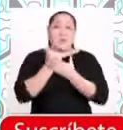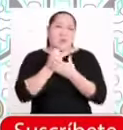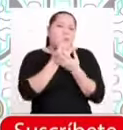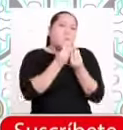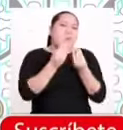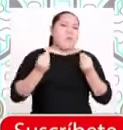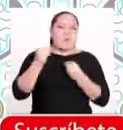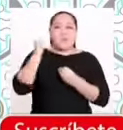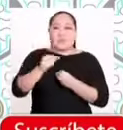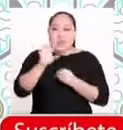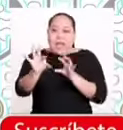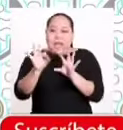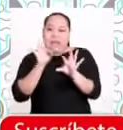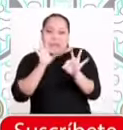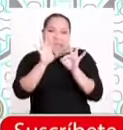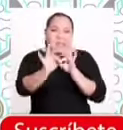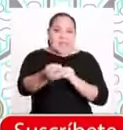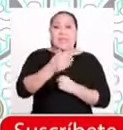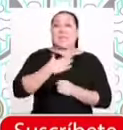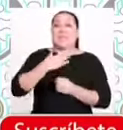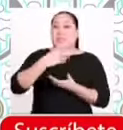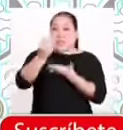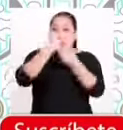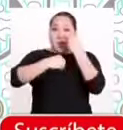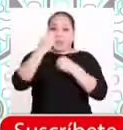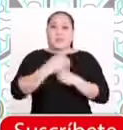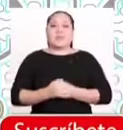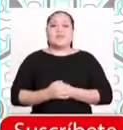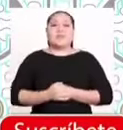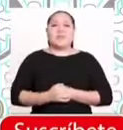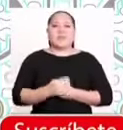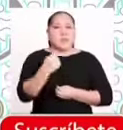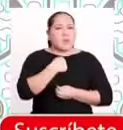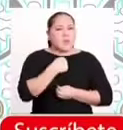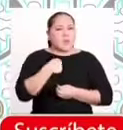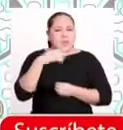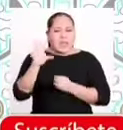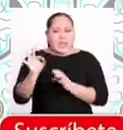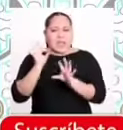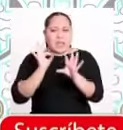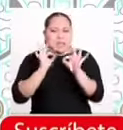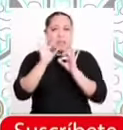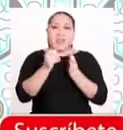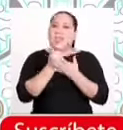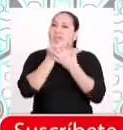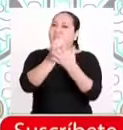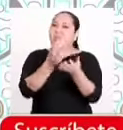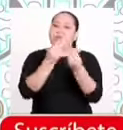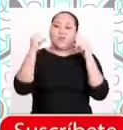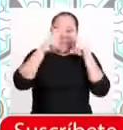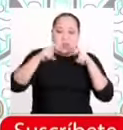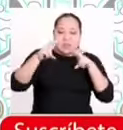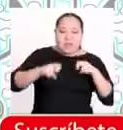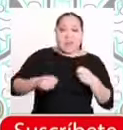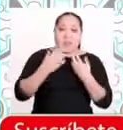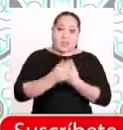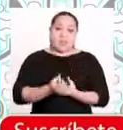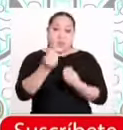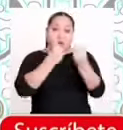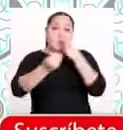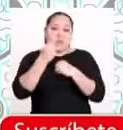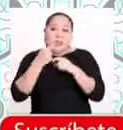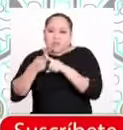muchísimo a elegir mejor mis alimentos. Cuando uno tiene que hacer una elección, ayuda mucho a investigar sobre los alimentos